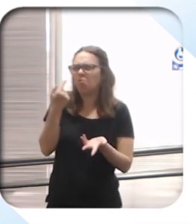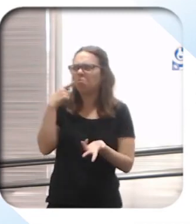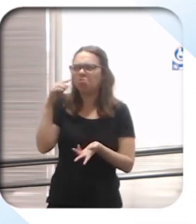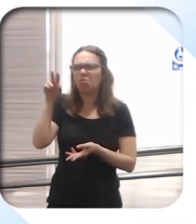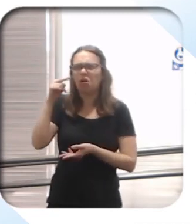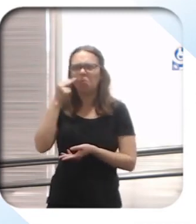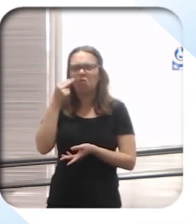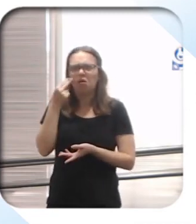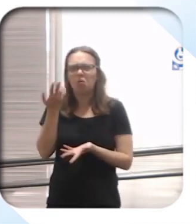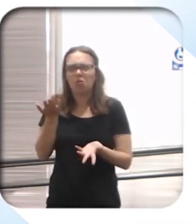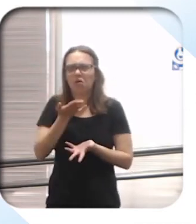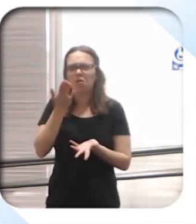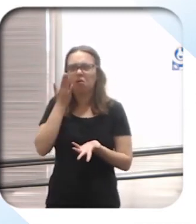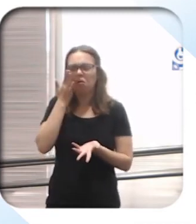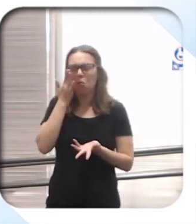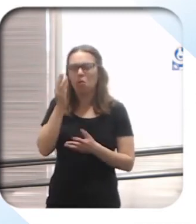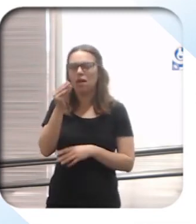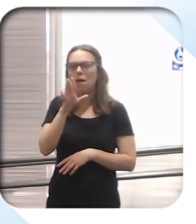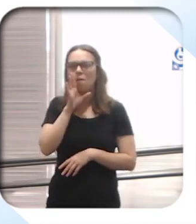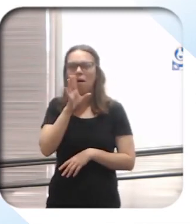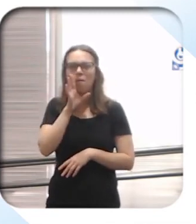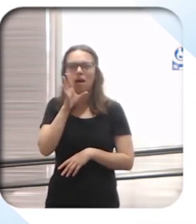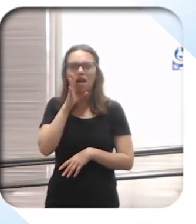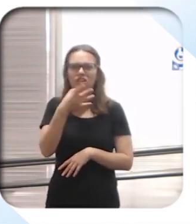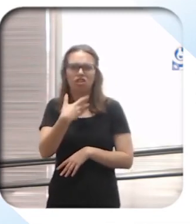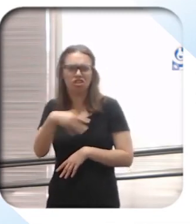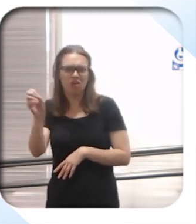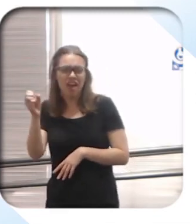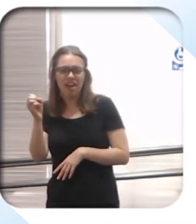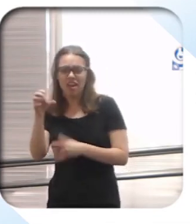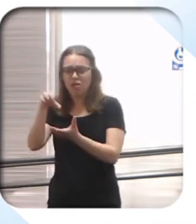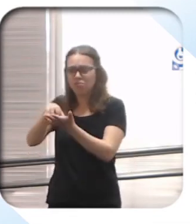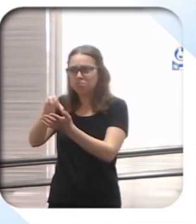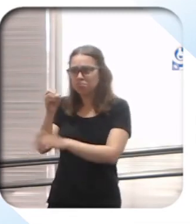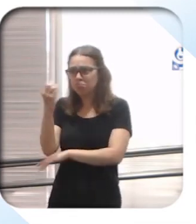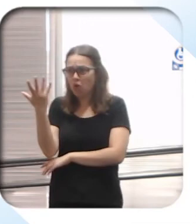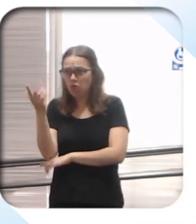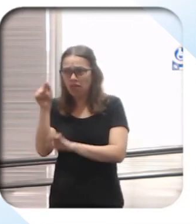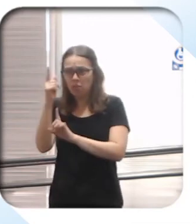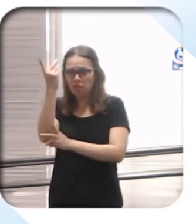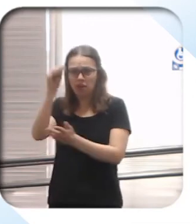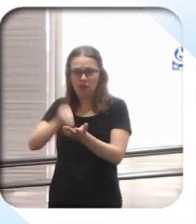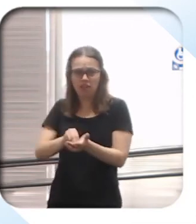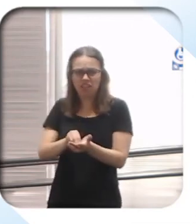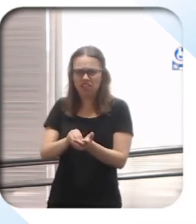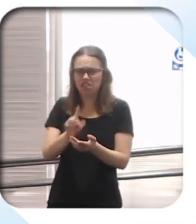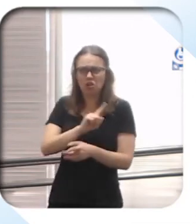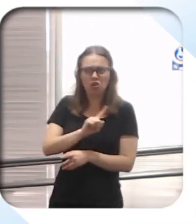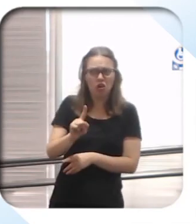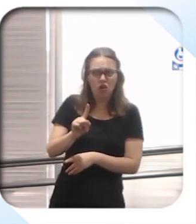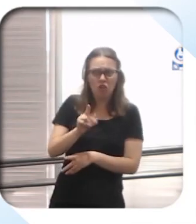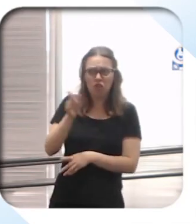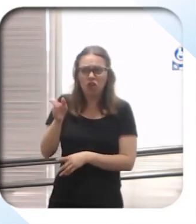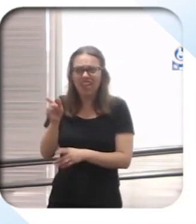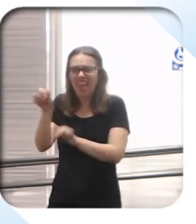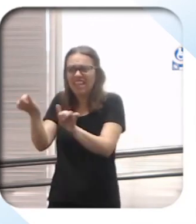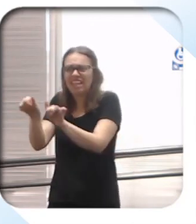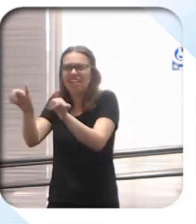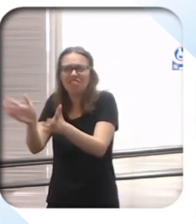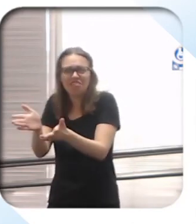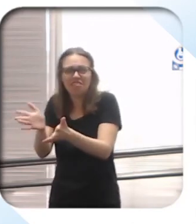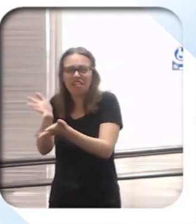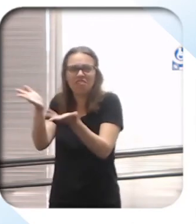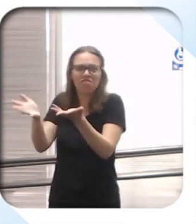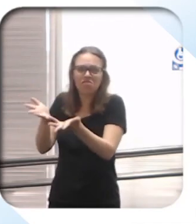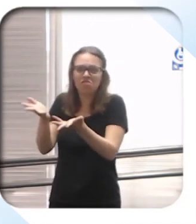cuál era la problemática, y digo, bueno, porque la mamá decía, bueno, ¿lo llevaré al prostíbulo por primera vez? ¿No lo llevaré? ¿Qué harán con él? ¿Qué no harán